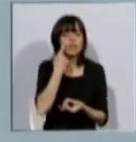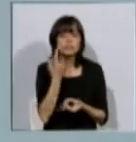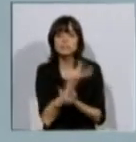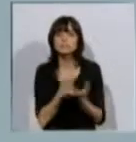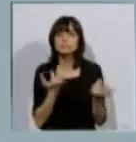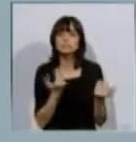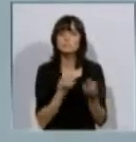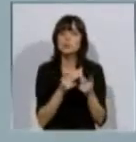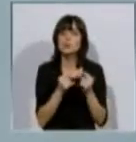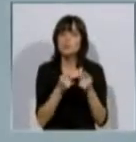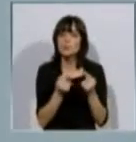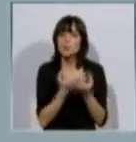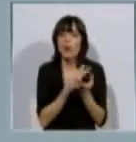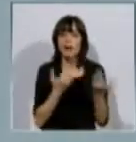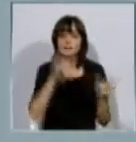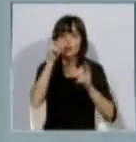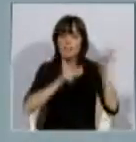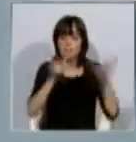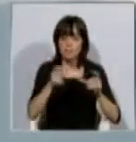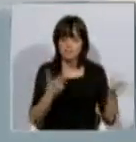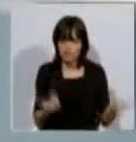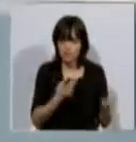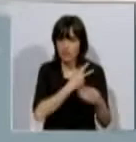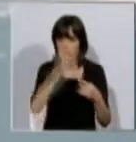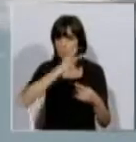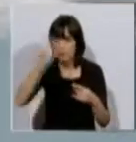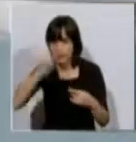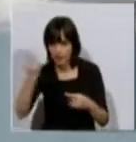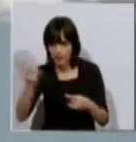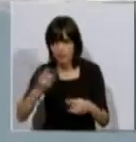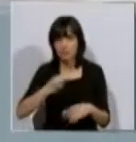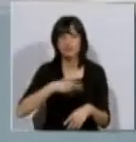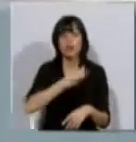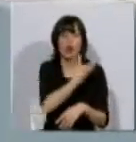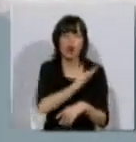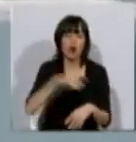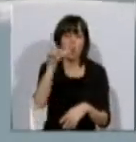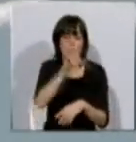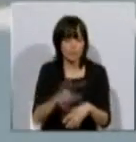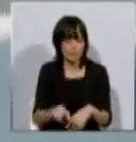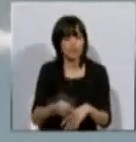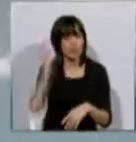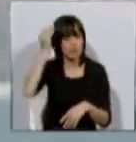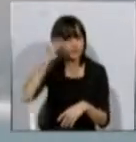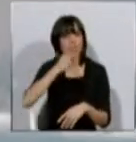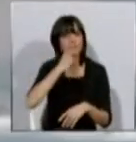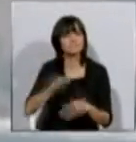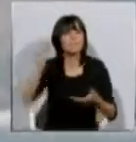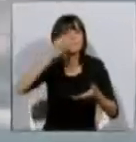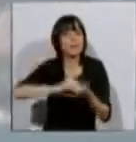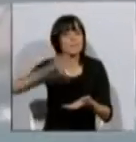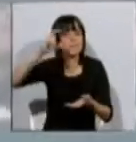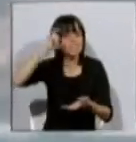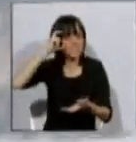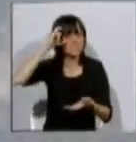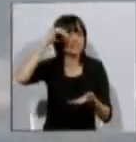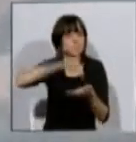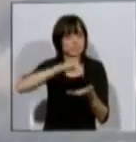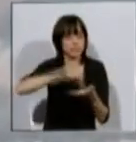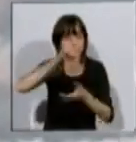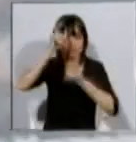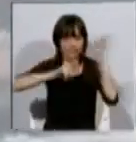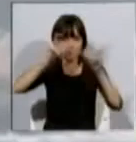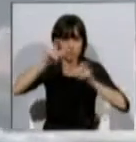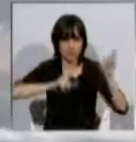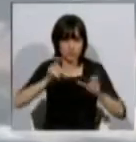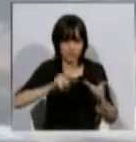en donde el Estado brasileño ya dio a conocer que más de 10 millones de pasajeros fueron los